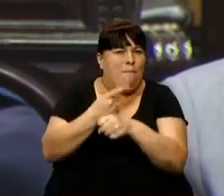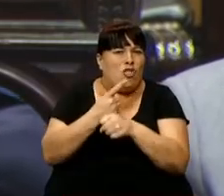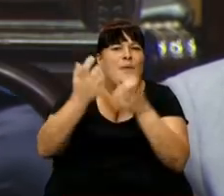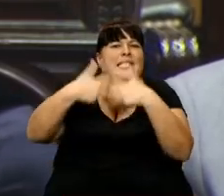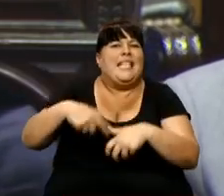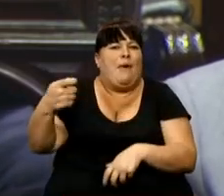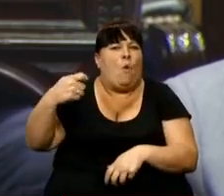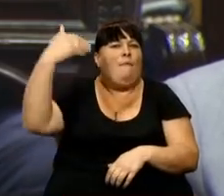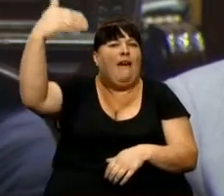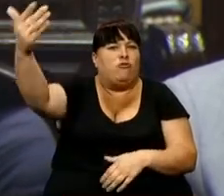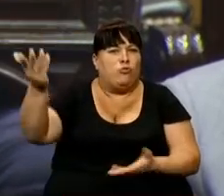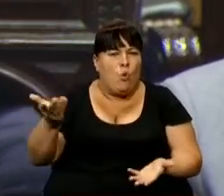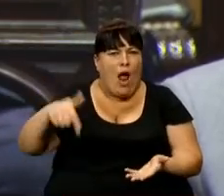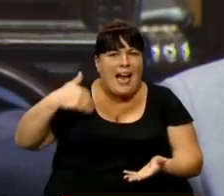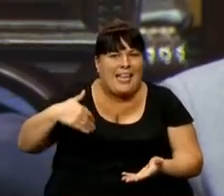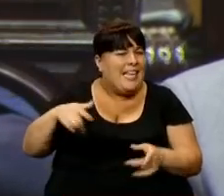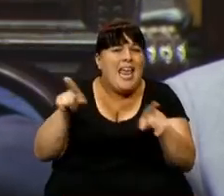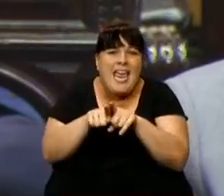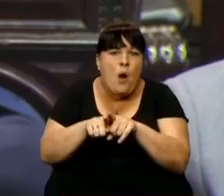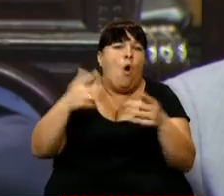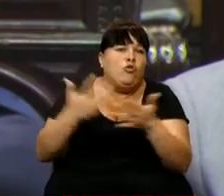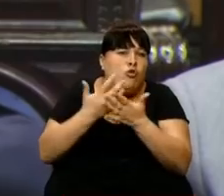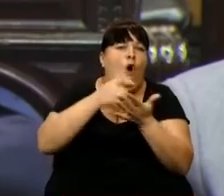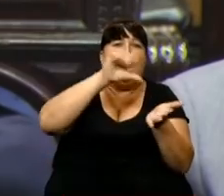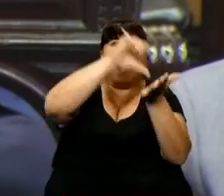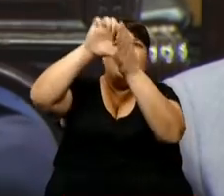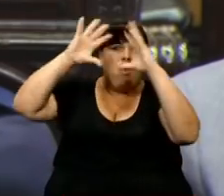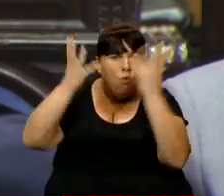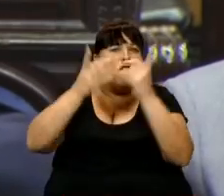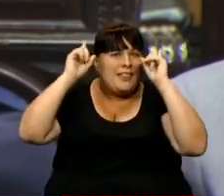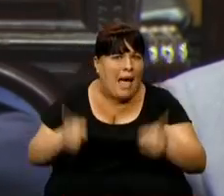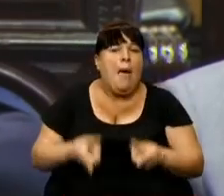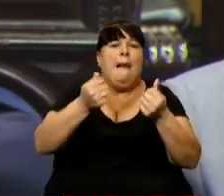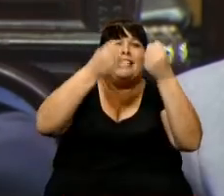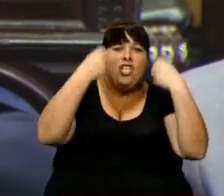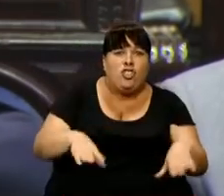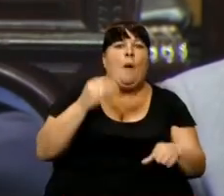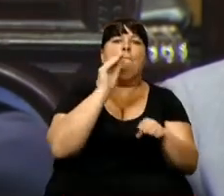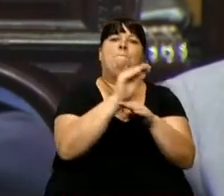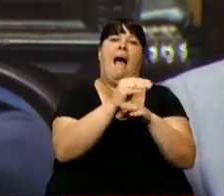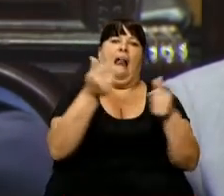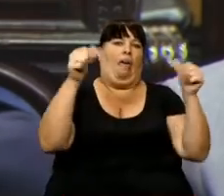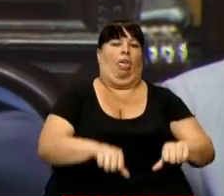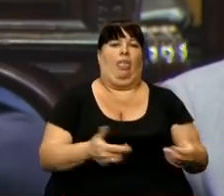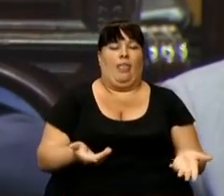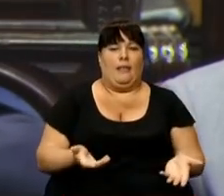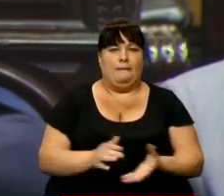del sistema previsional argentino, la misma que padecen en muchos lugares del mundo donde sobra plata para financiar el